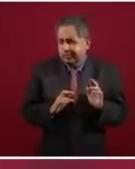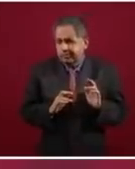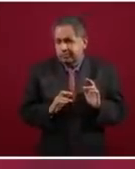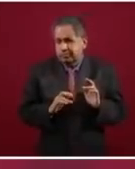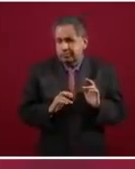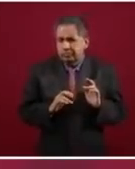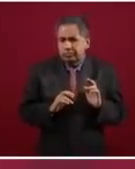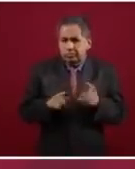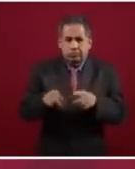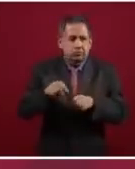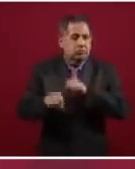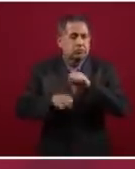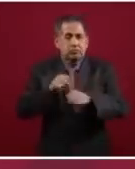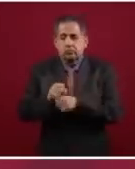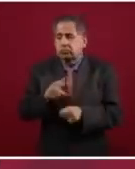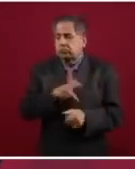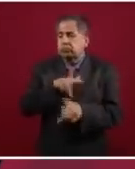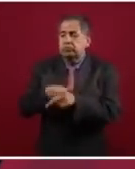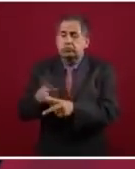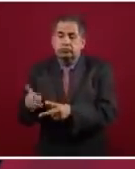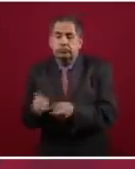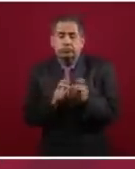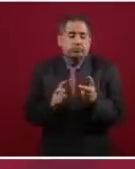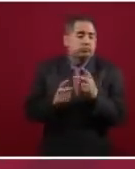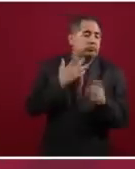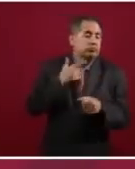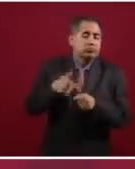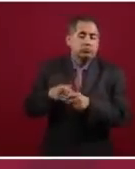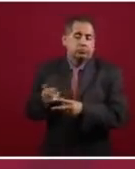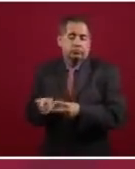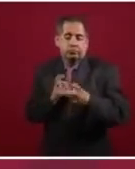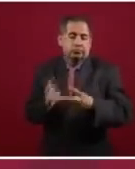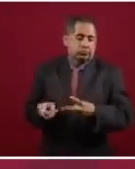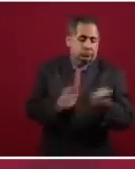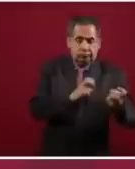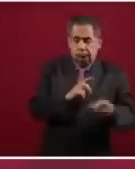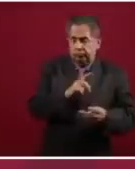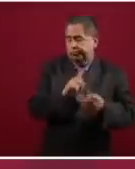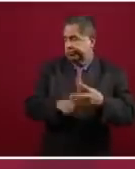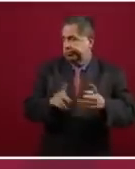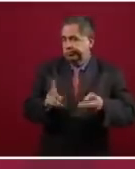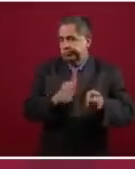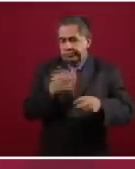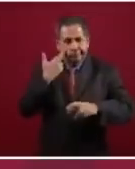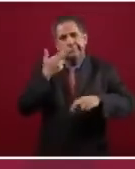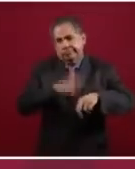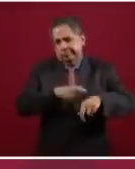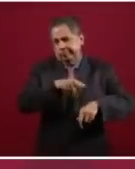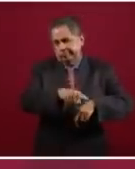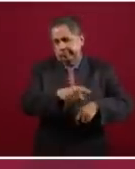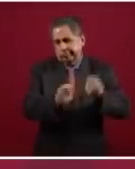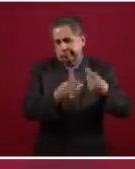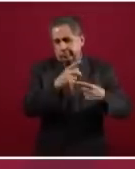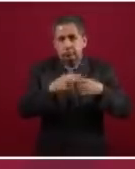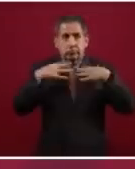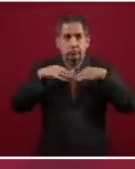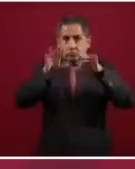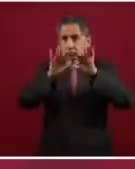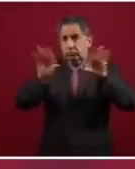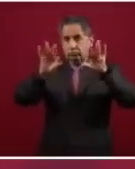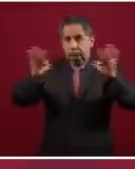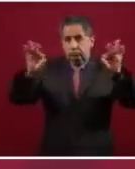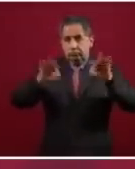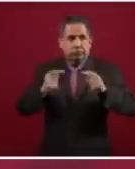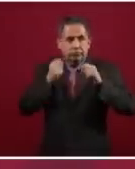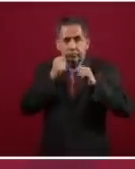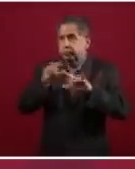el que se roba una bicicleta, el que se roba un cilindro de gas, el que se roba la ropa que dejaron tendida